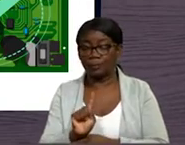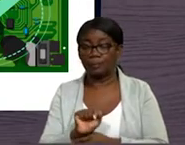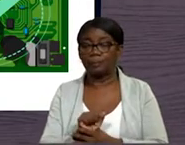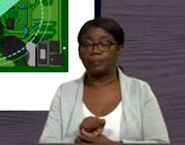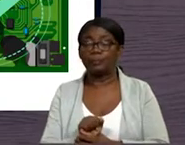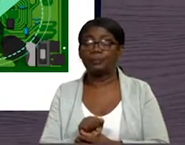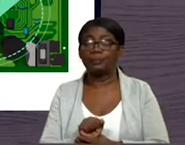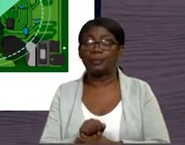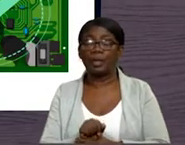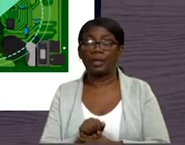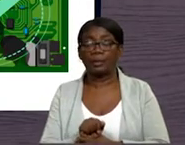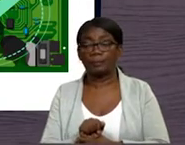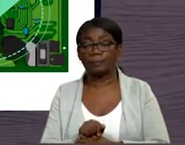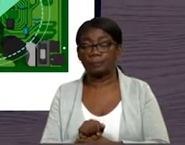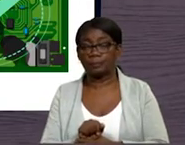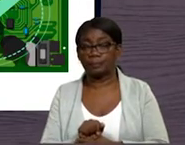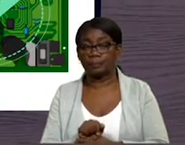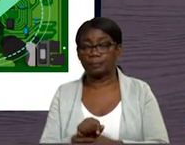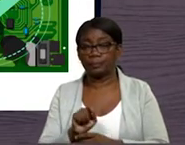descartar que el